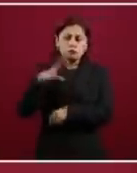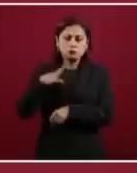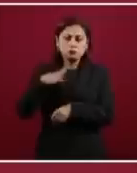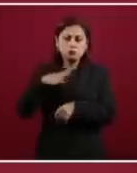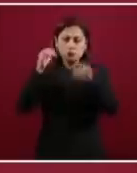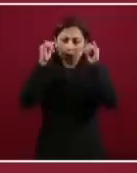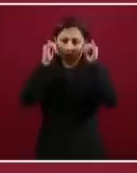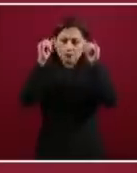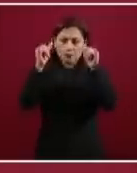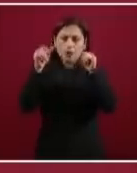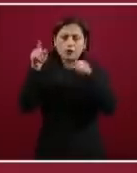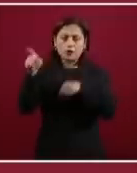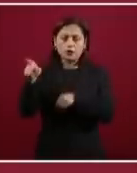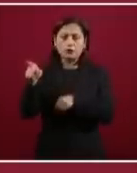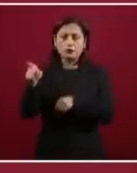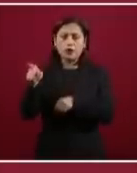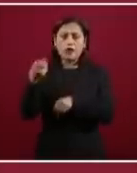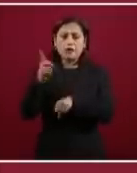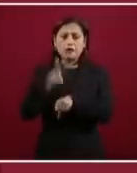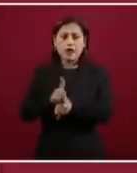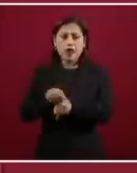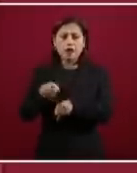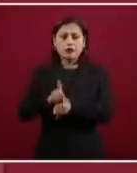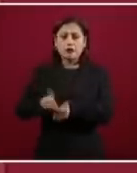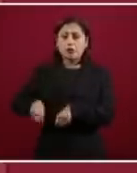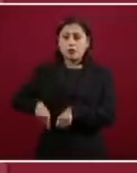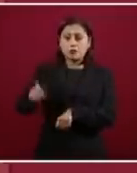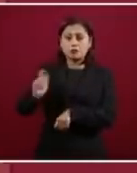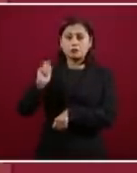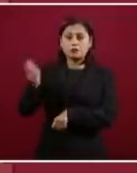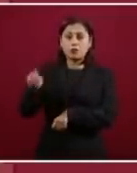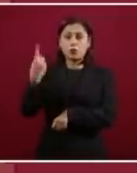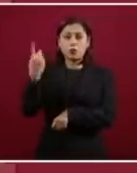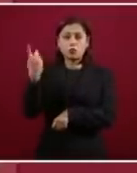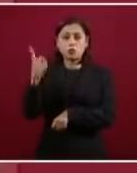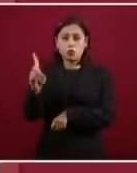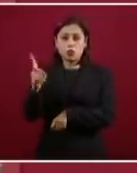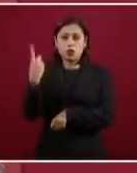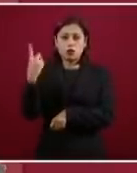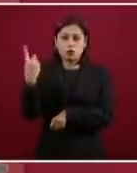$1 diario de subsidio